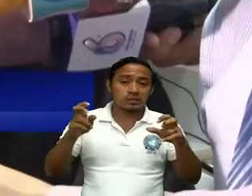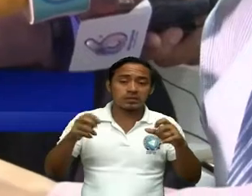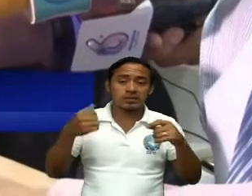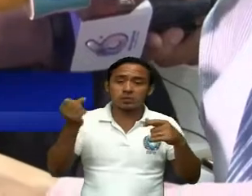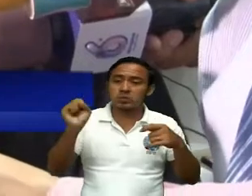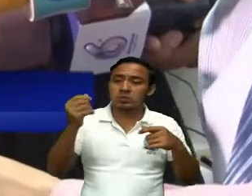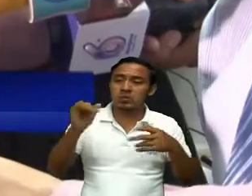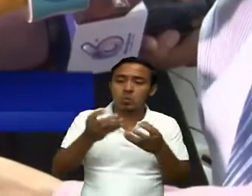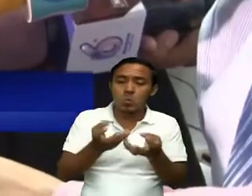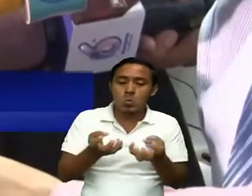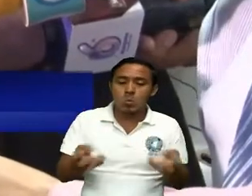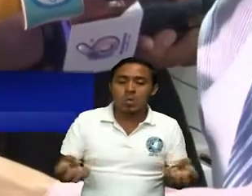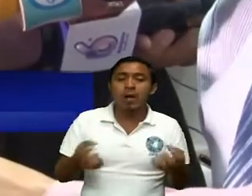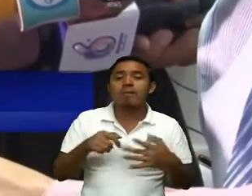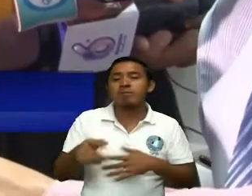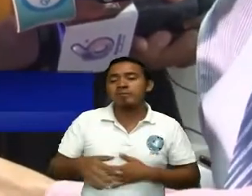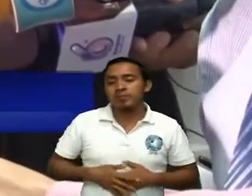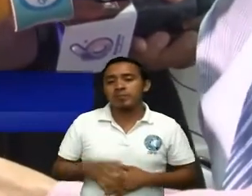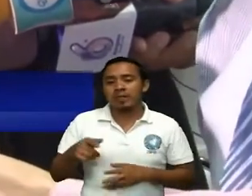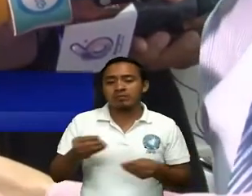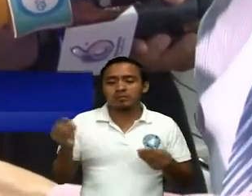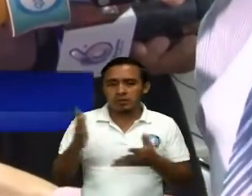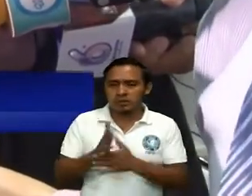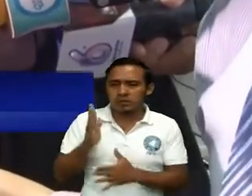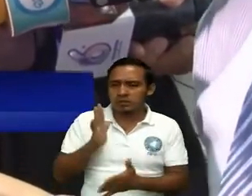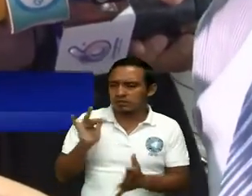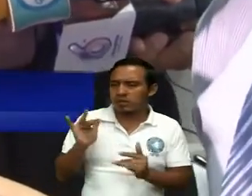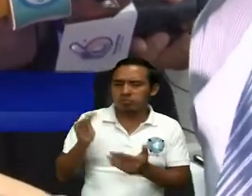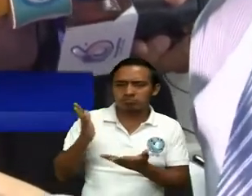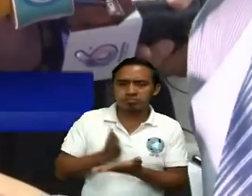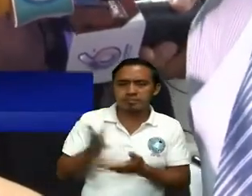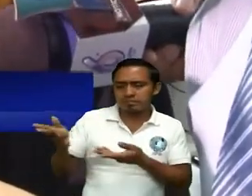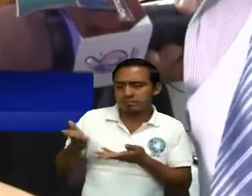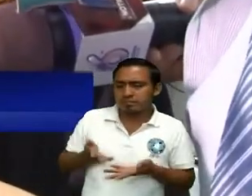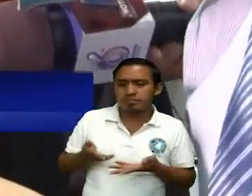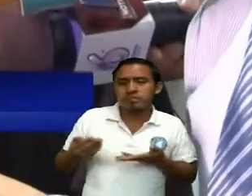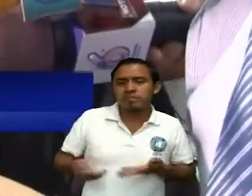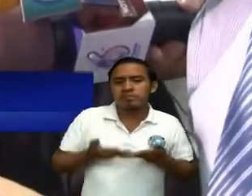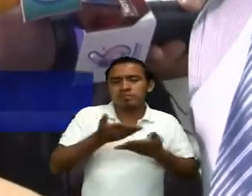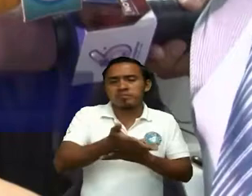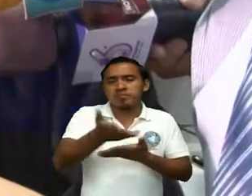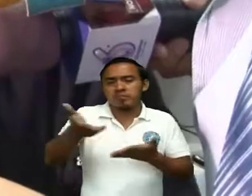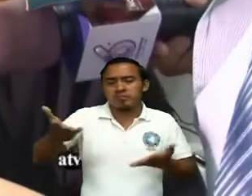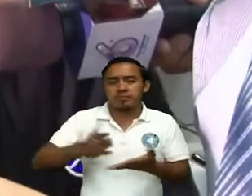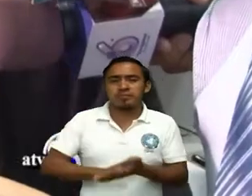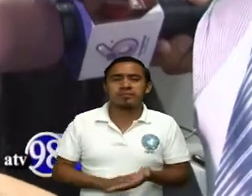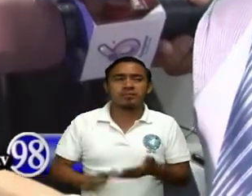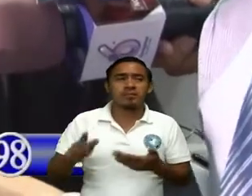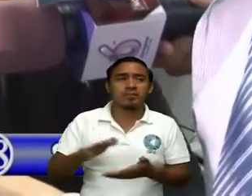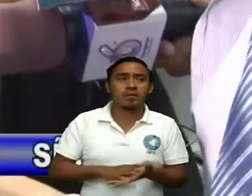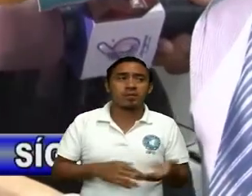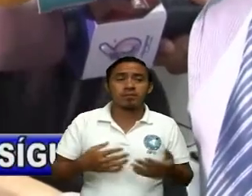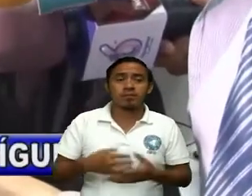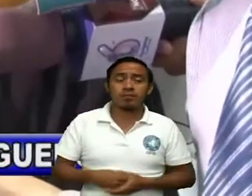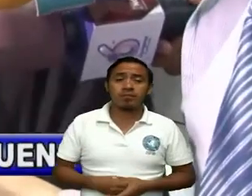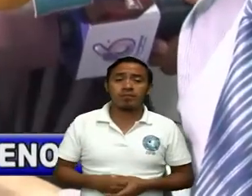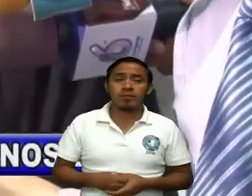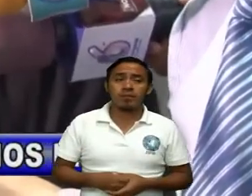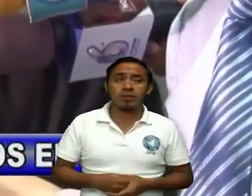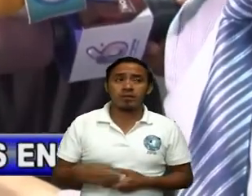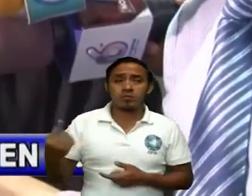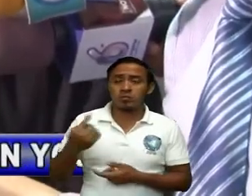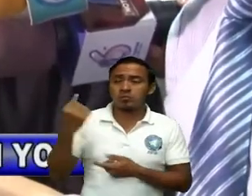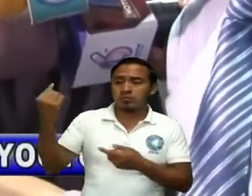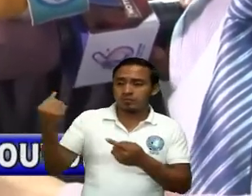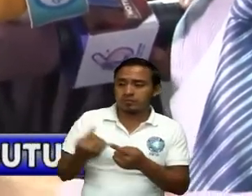ya tiene, digamos, un destino, ¿verdad? Prácticamente de los contenedores, solo